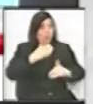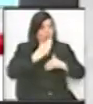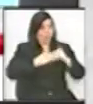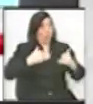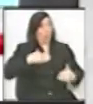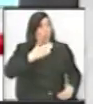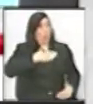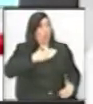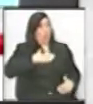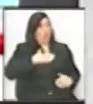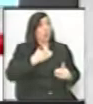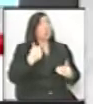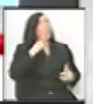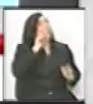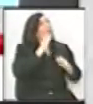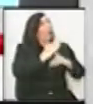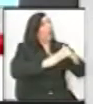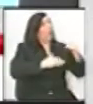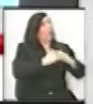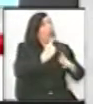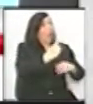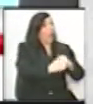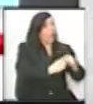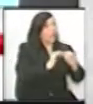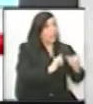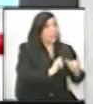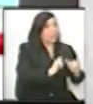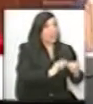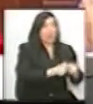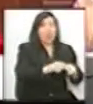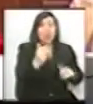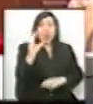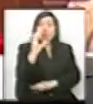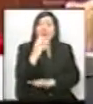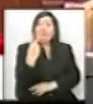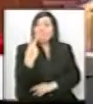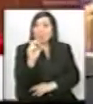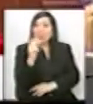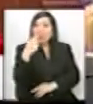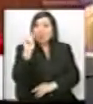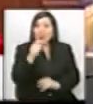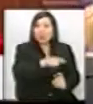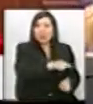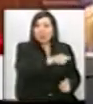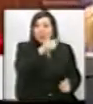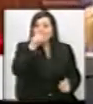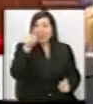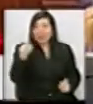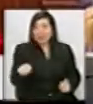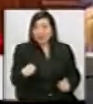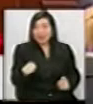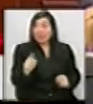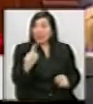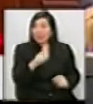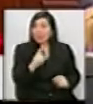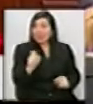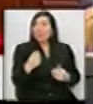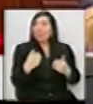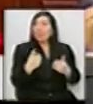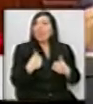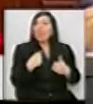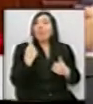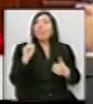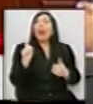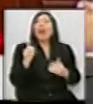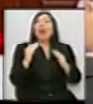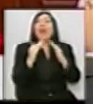que hacer 100 unidades de vivienda durante ese año en bogotá el 20 por ciento es decir 20 de esas 100 tienen que